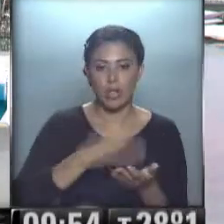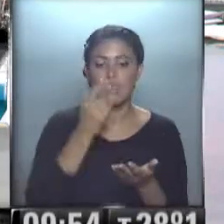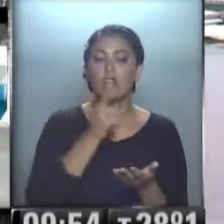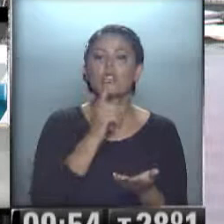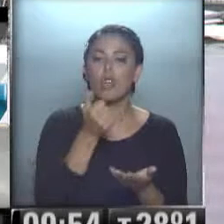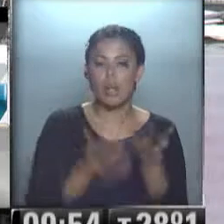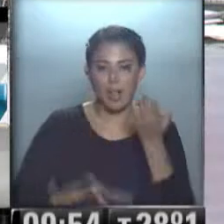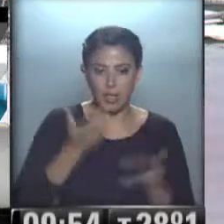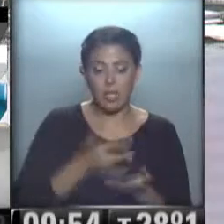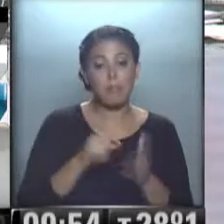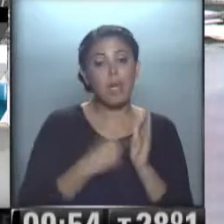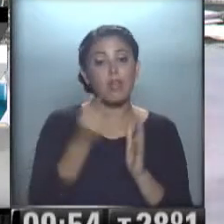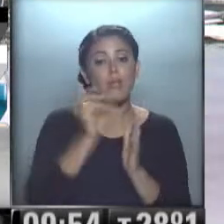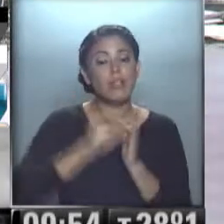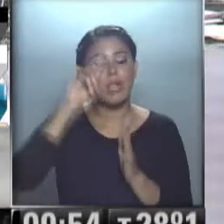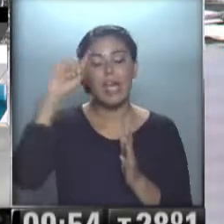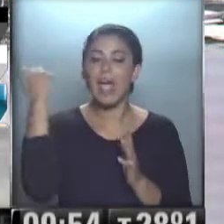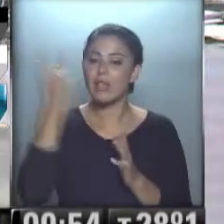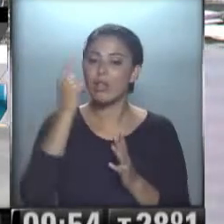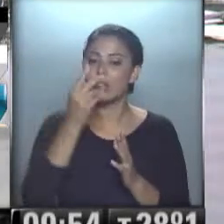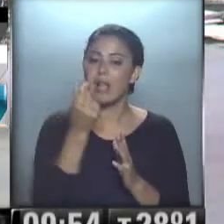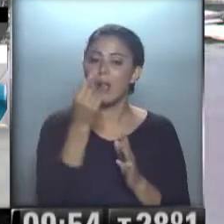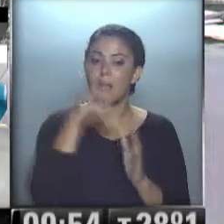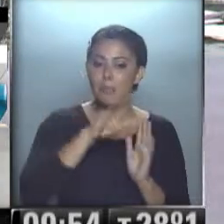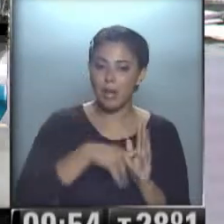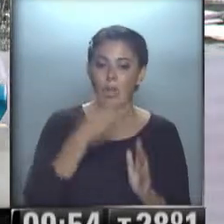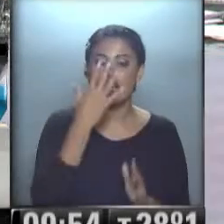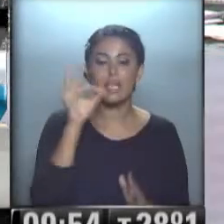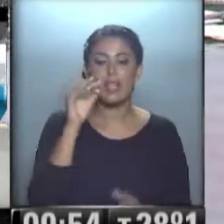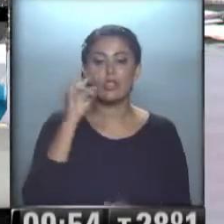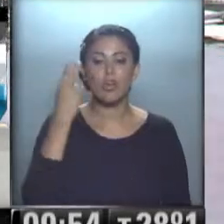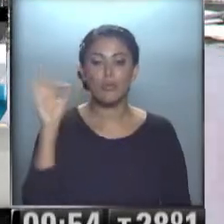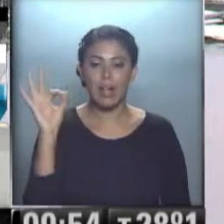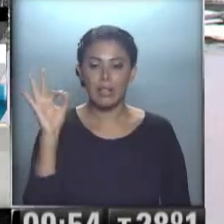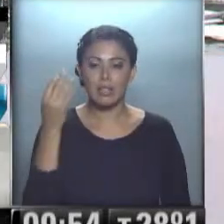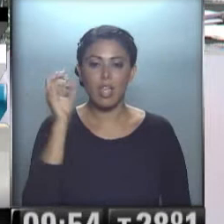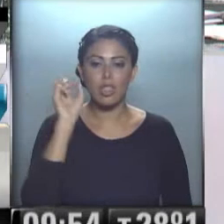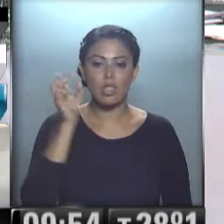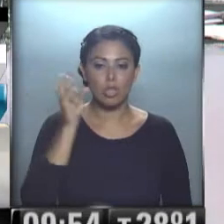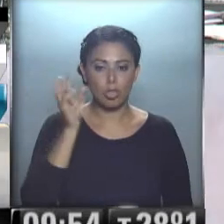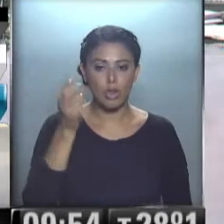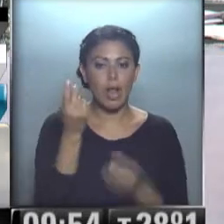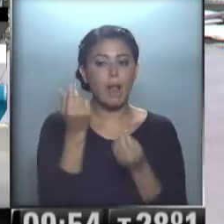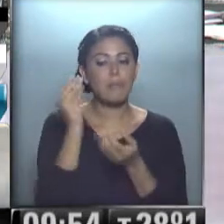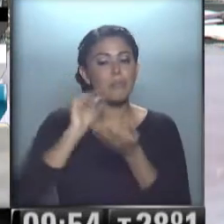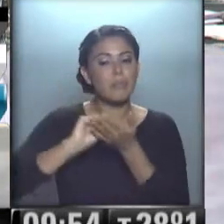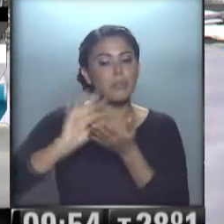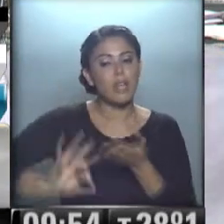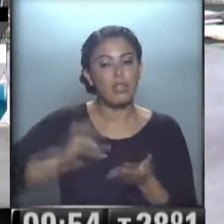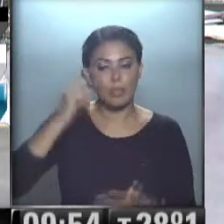precio internacional que se prevé inferior al actual 520 de dólares fue el precio promedio del año